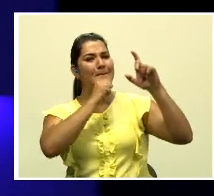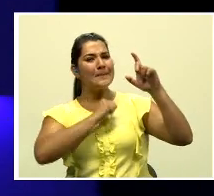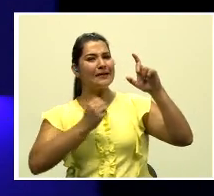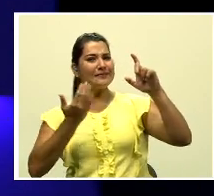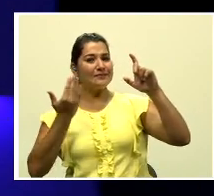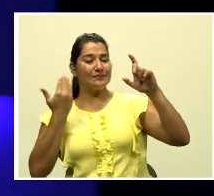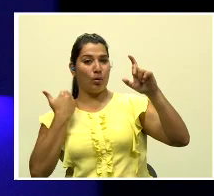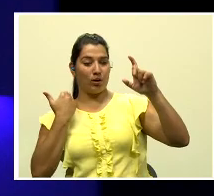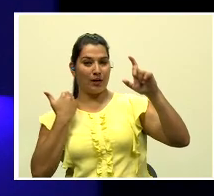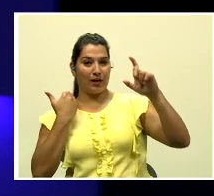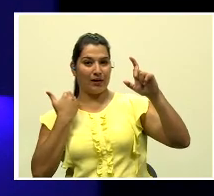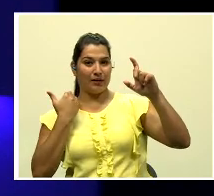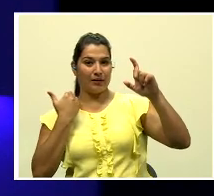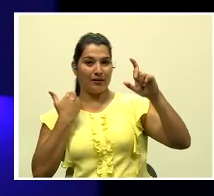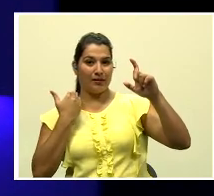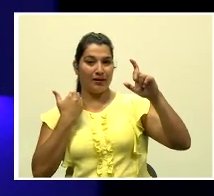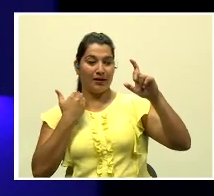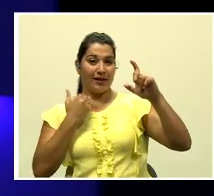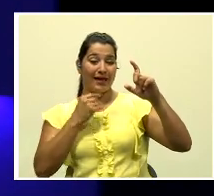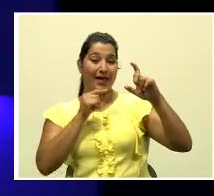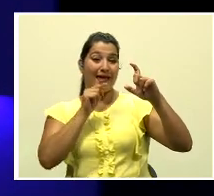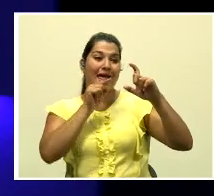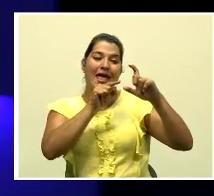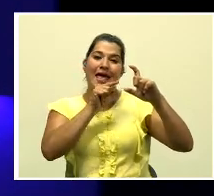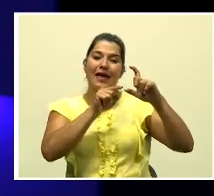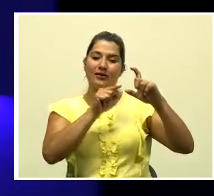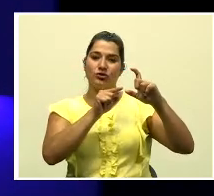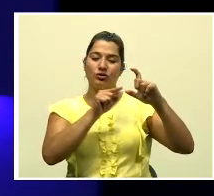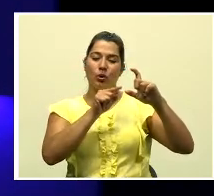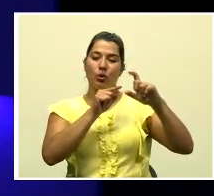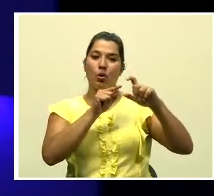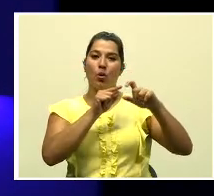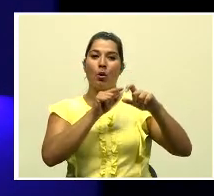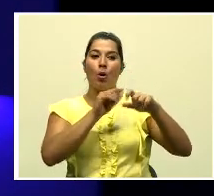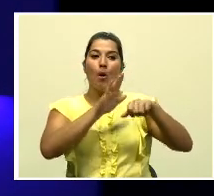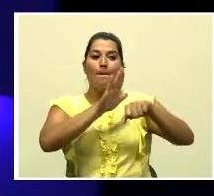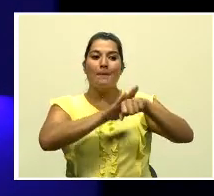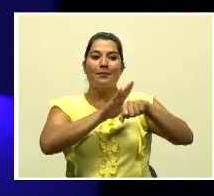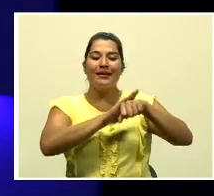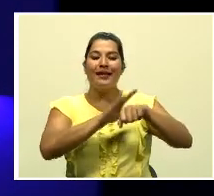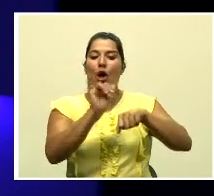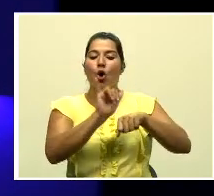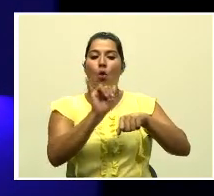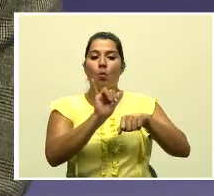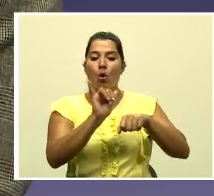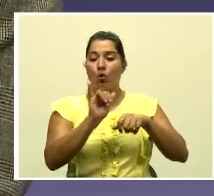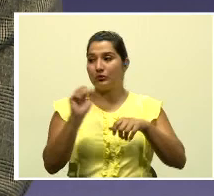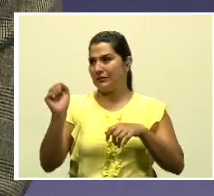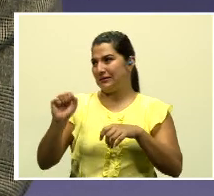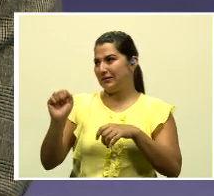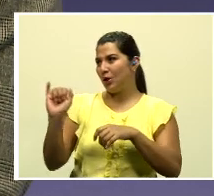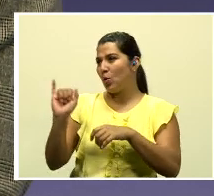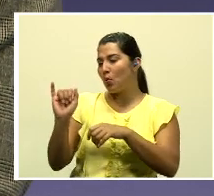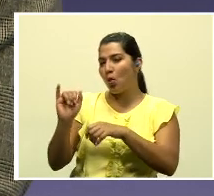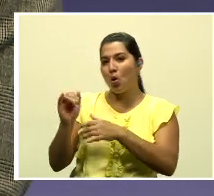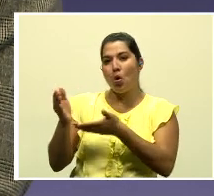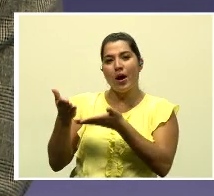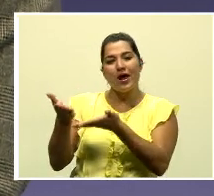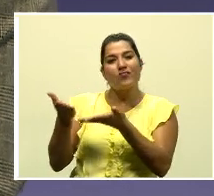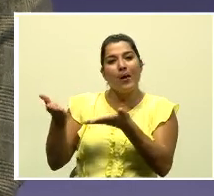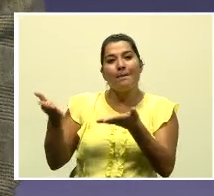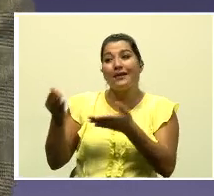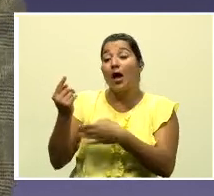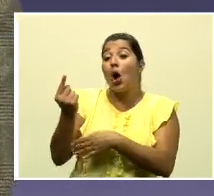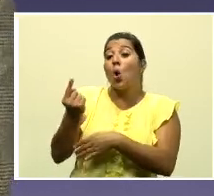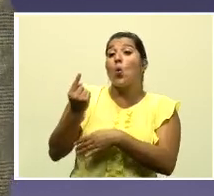impronta que la transformaba en una herramienta una herramienta